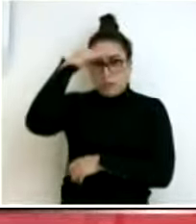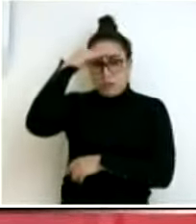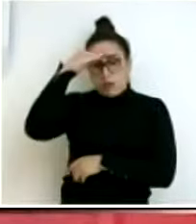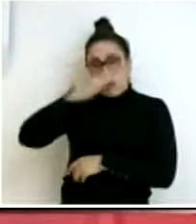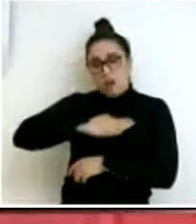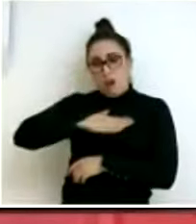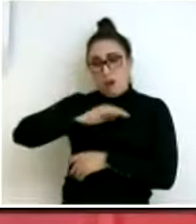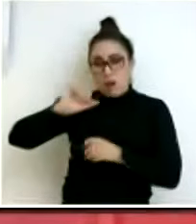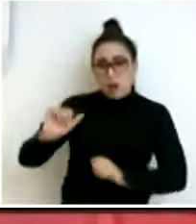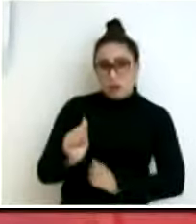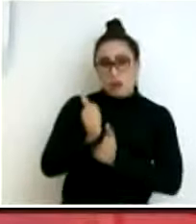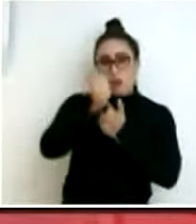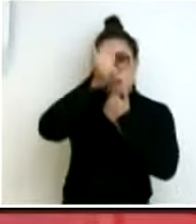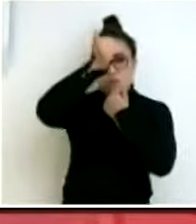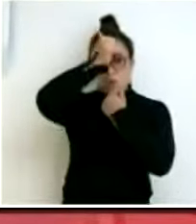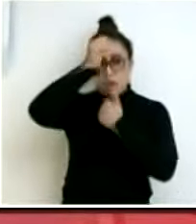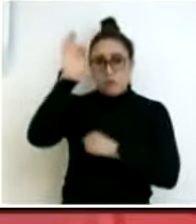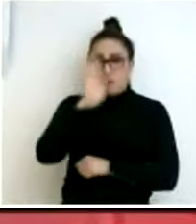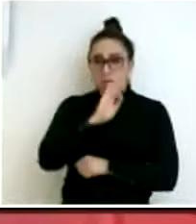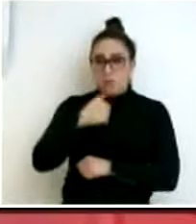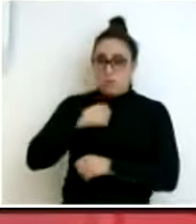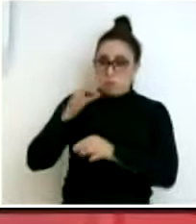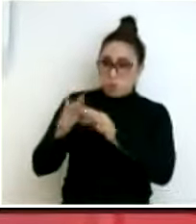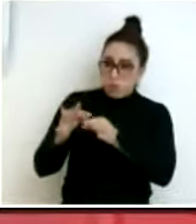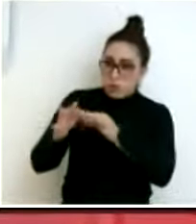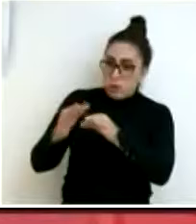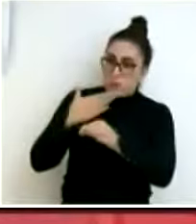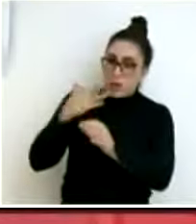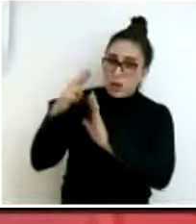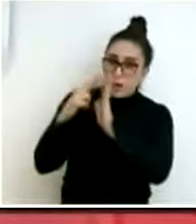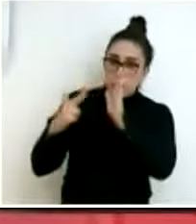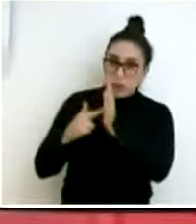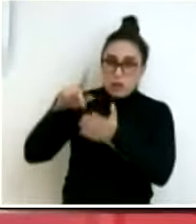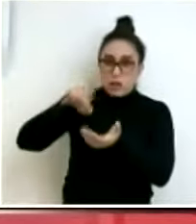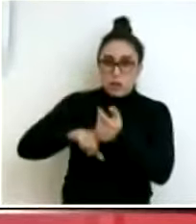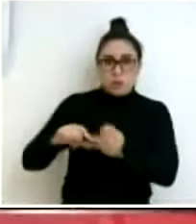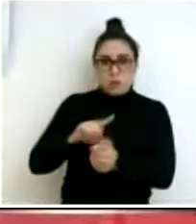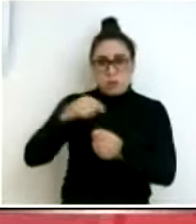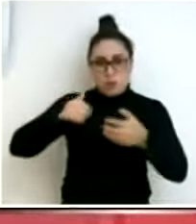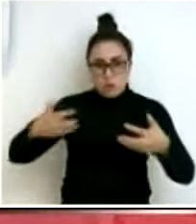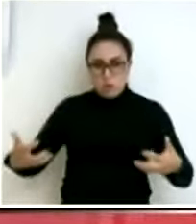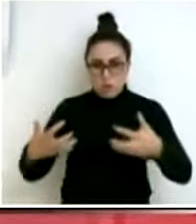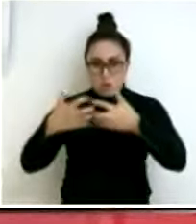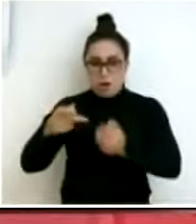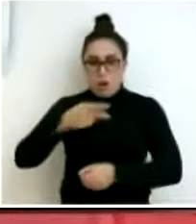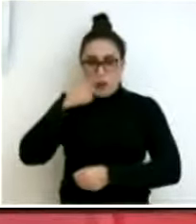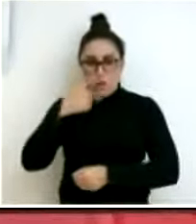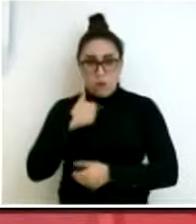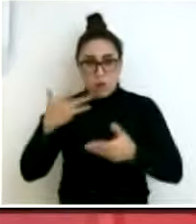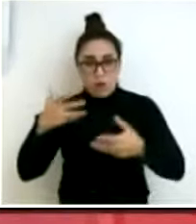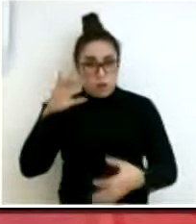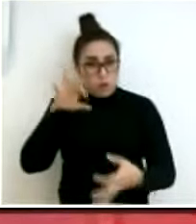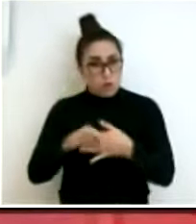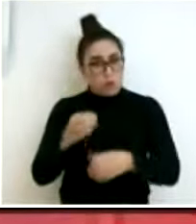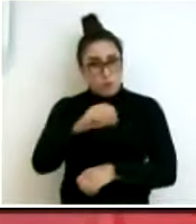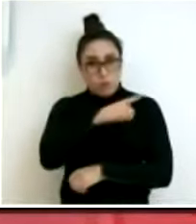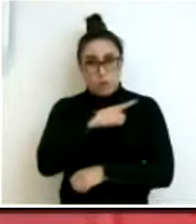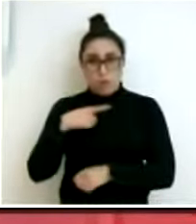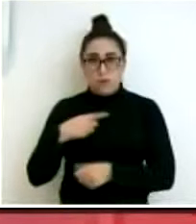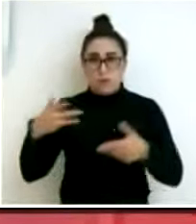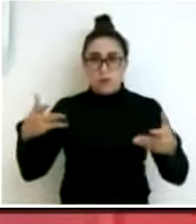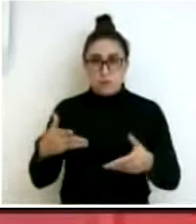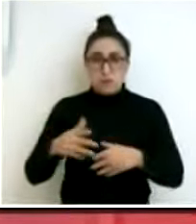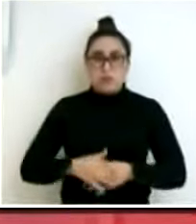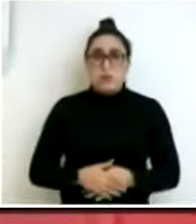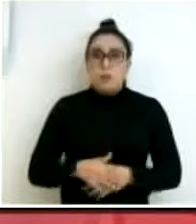el camino de la rectitud y de la congruencia. En esta atmósfera